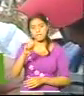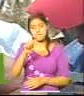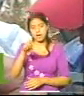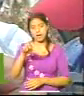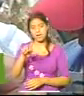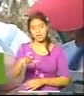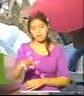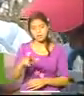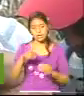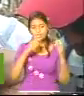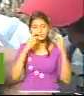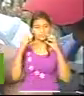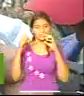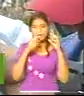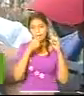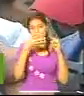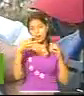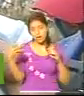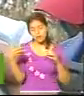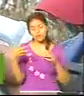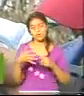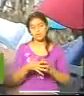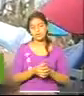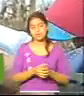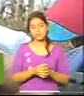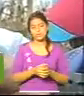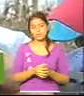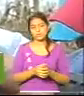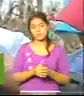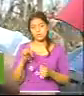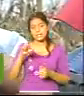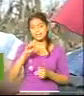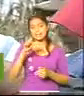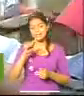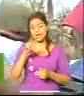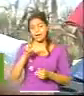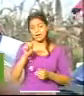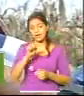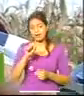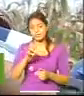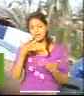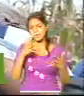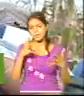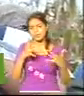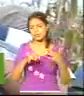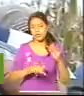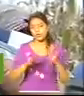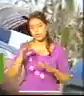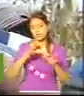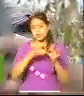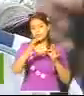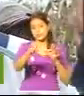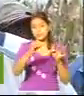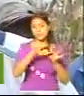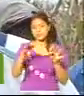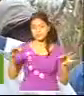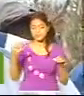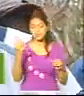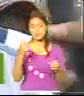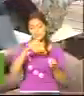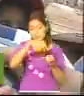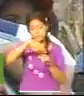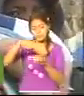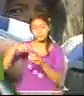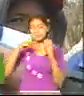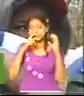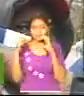este es el maíz blanco, variedad Sarasa. Aquí aproximadamente tenemos 15 hectáreas. En la que estamos cosechando